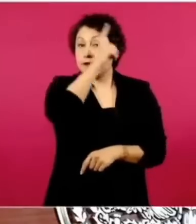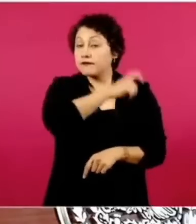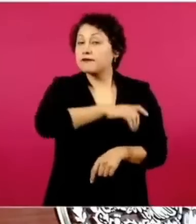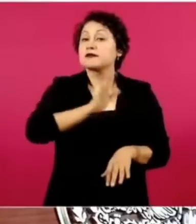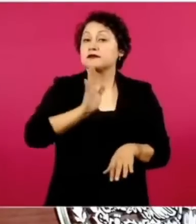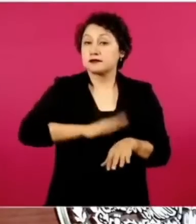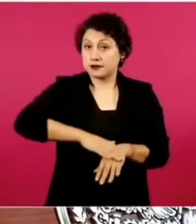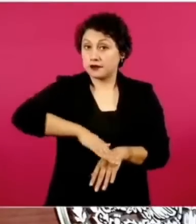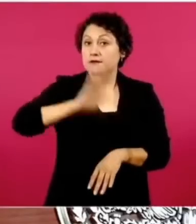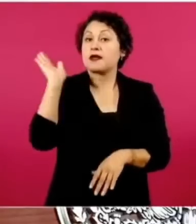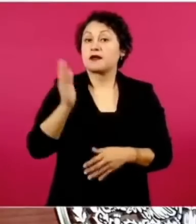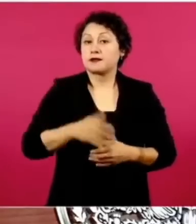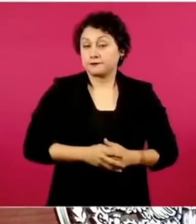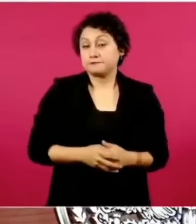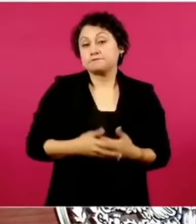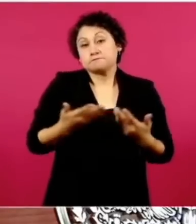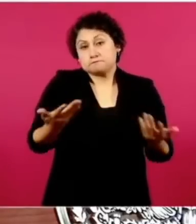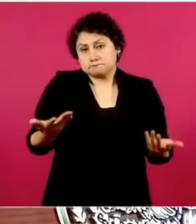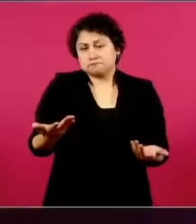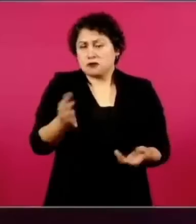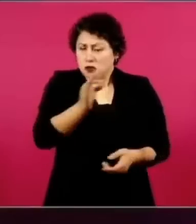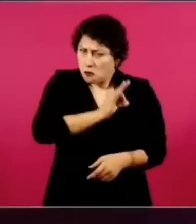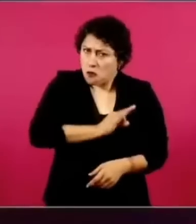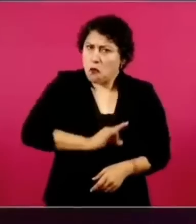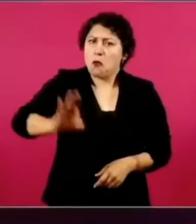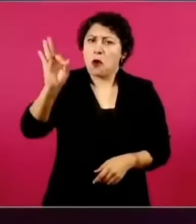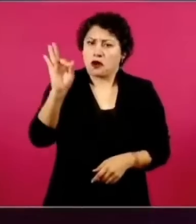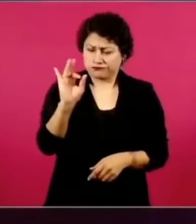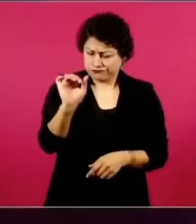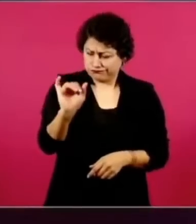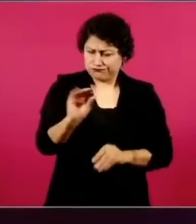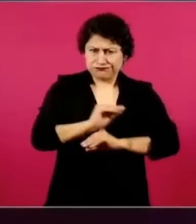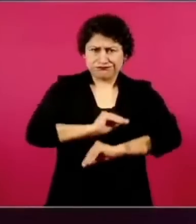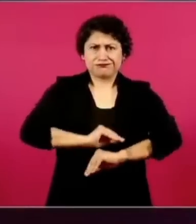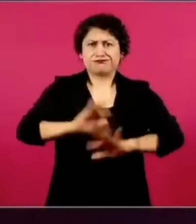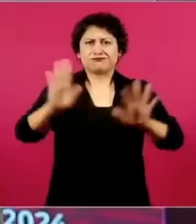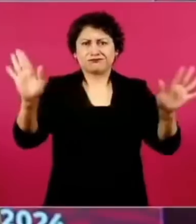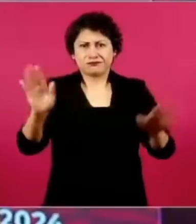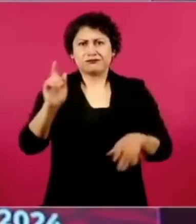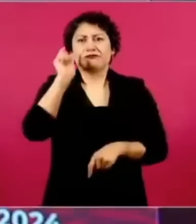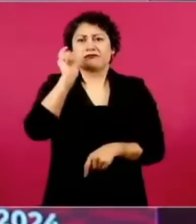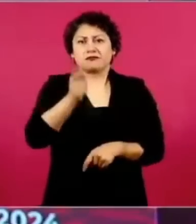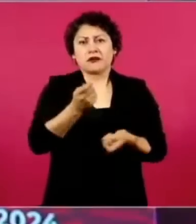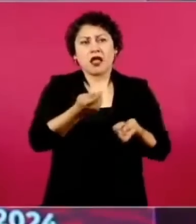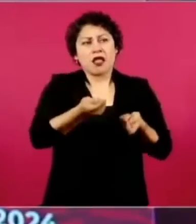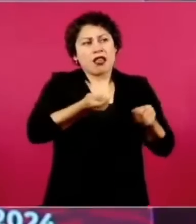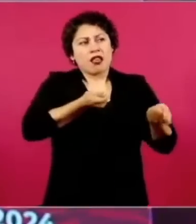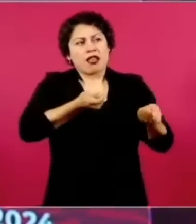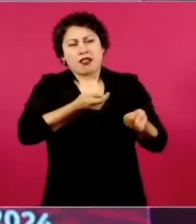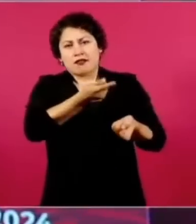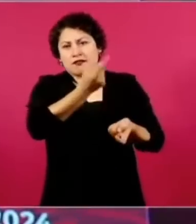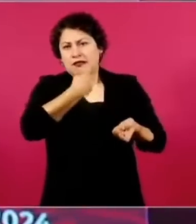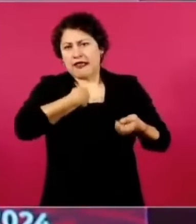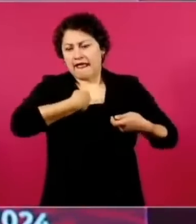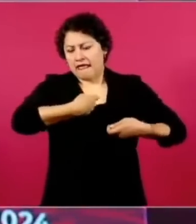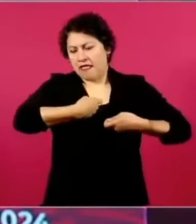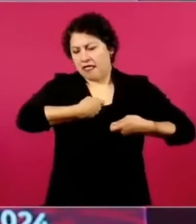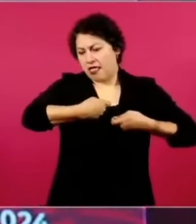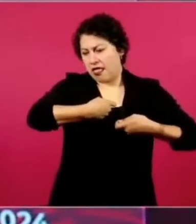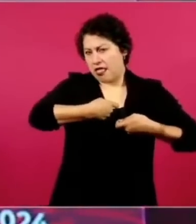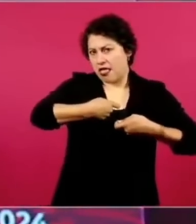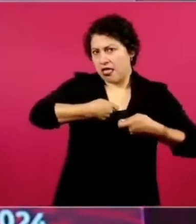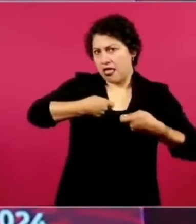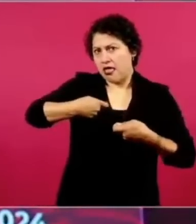y México es un ejemplo de eso, que sí se puede vencer a